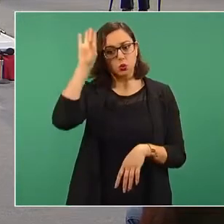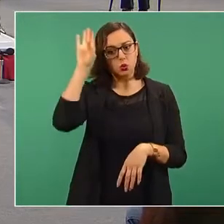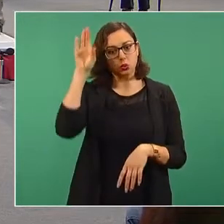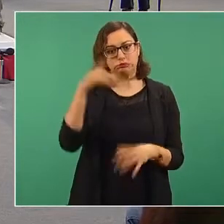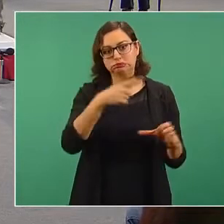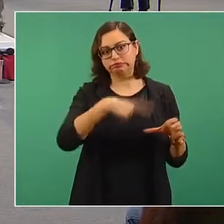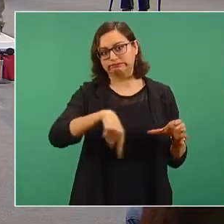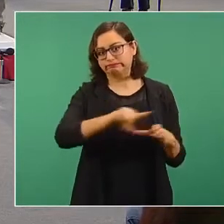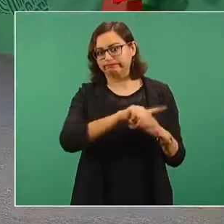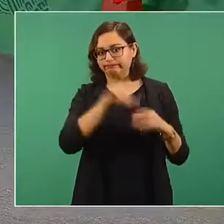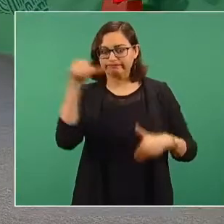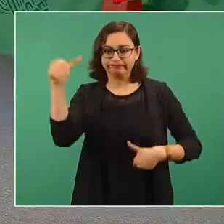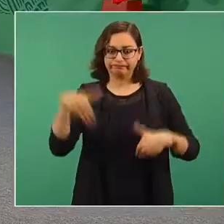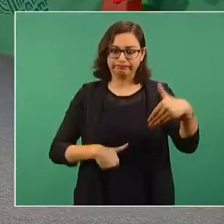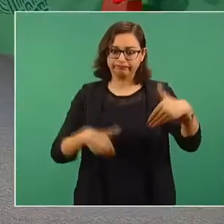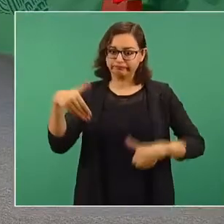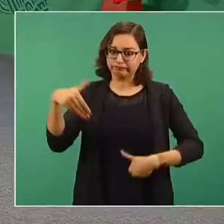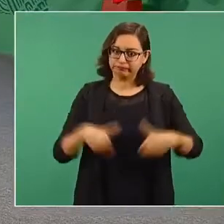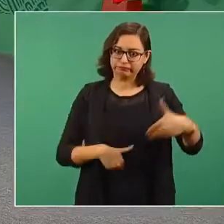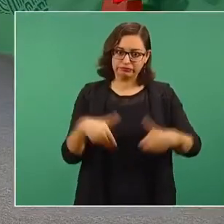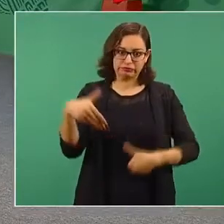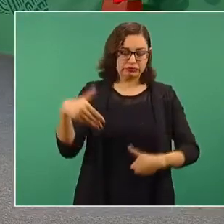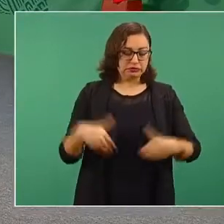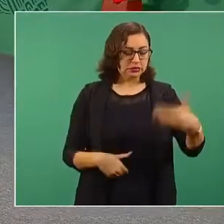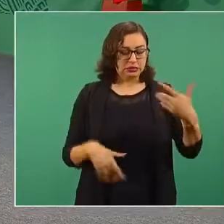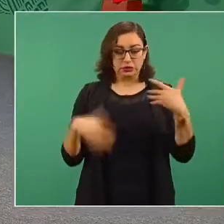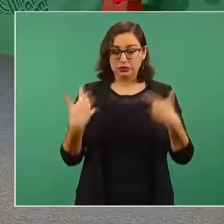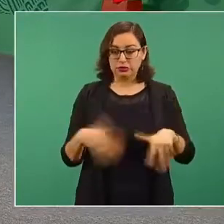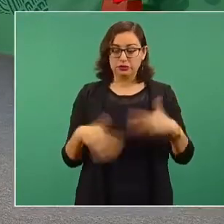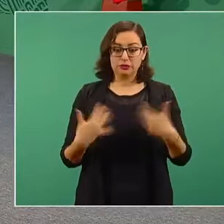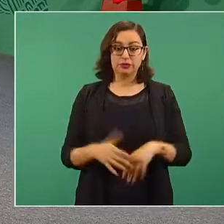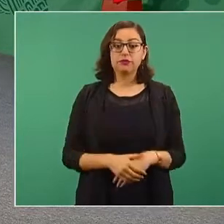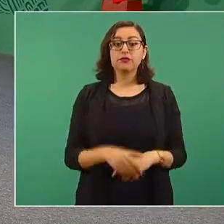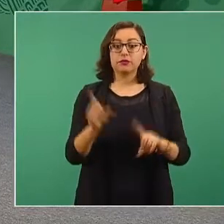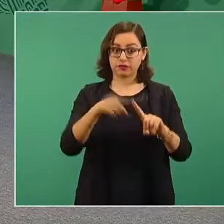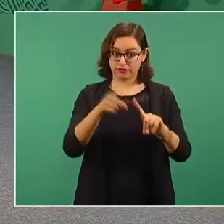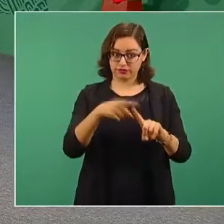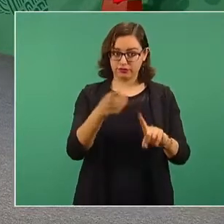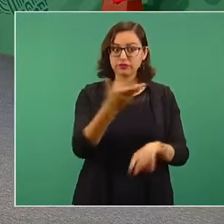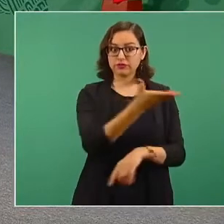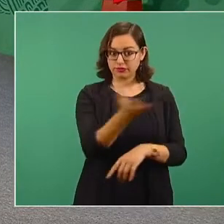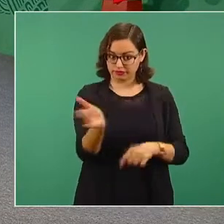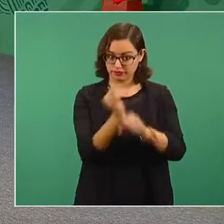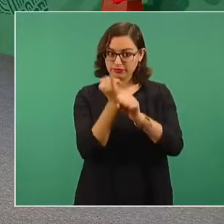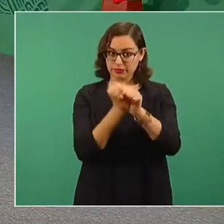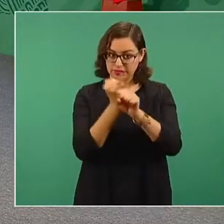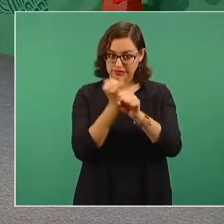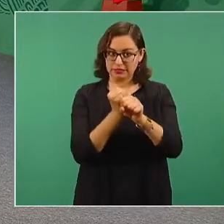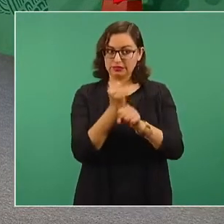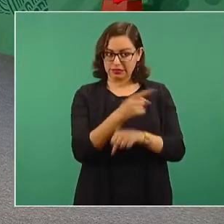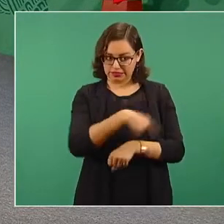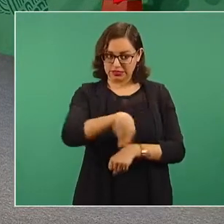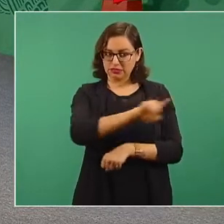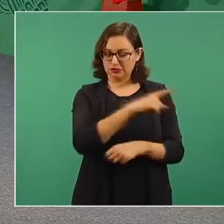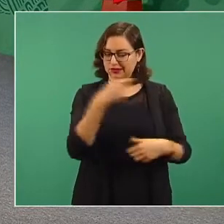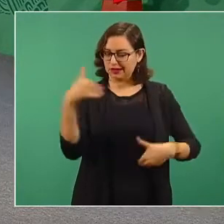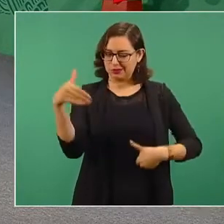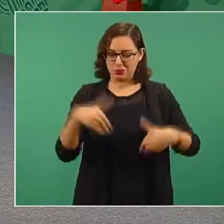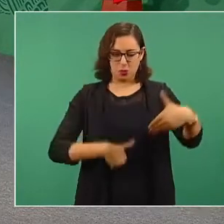Ya, no, se los dejo de tarea para que investiguen por qué se enojan, están tan enojados